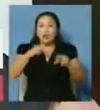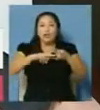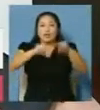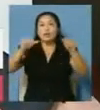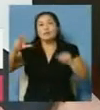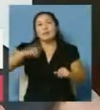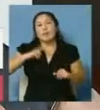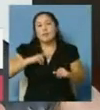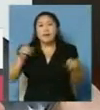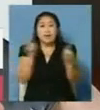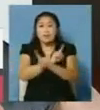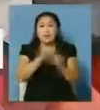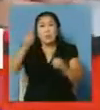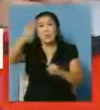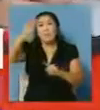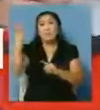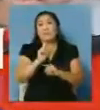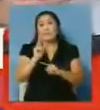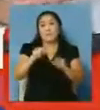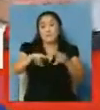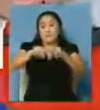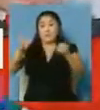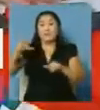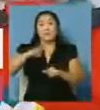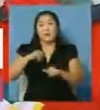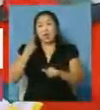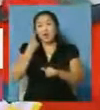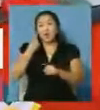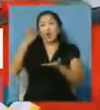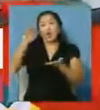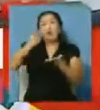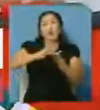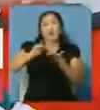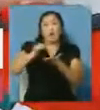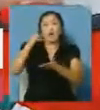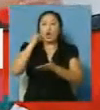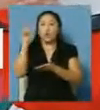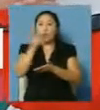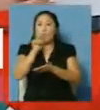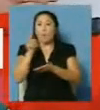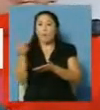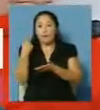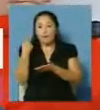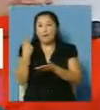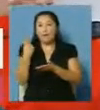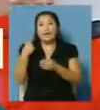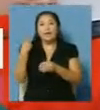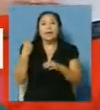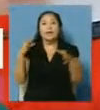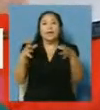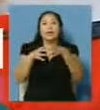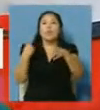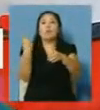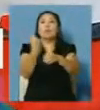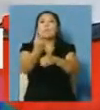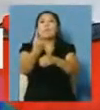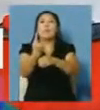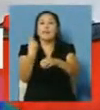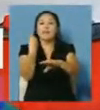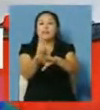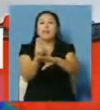que son de propiedad privada. Hay que respetar la propiedad privada. Yo he visto diputadas y diputados que están al frente de todo esto y que